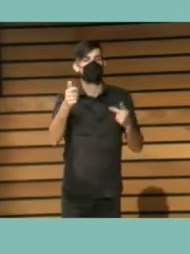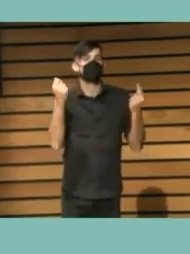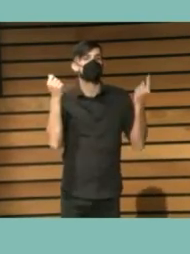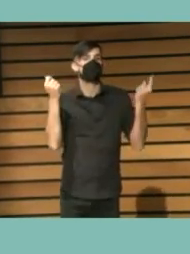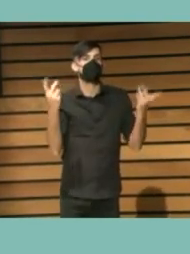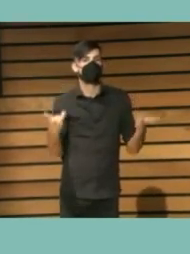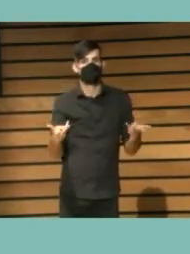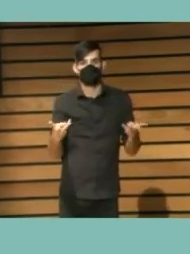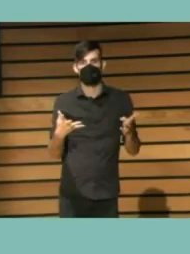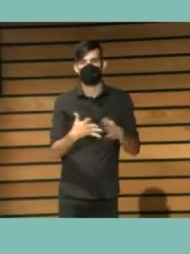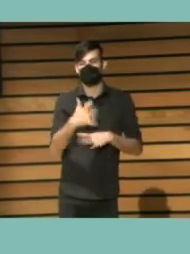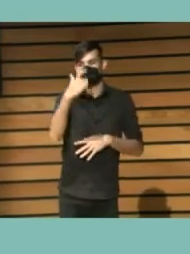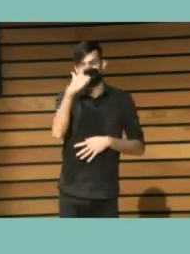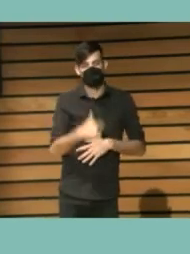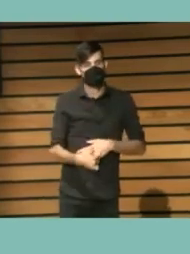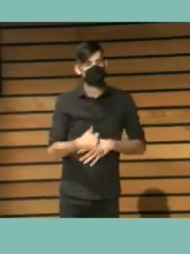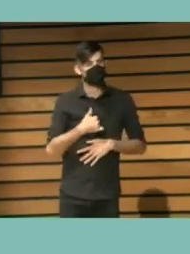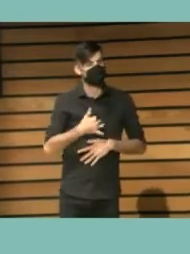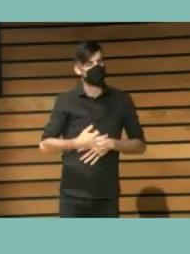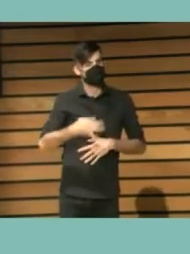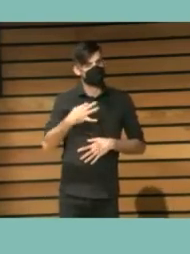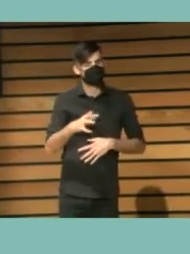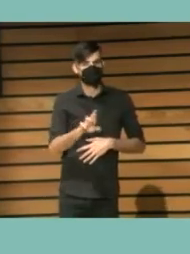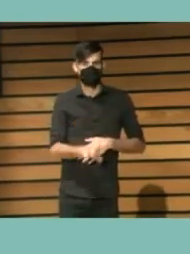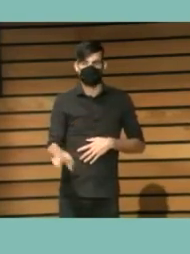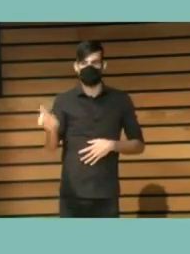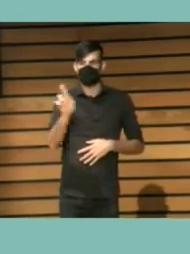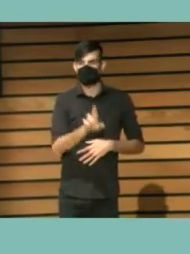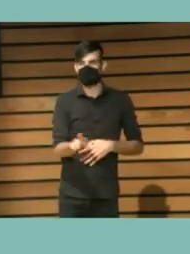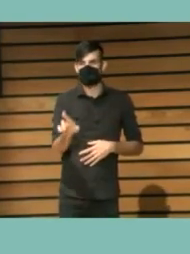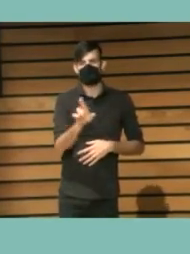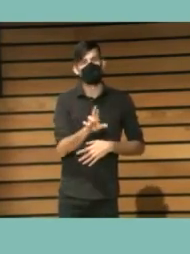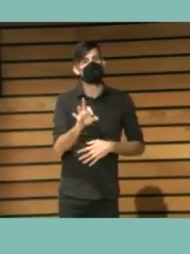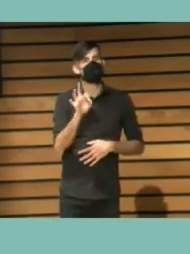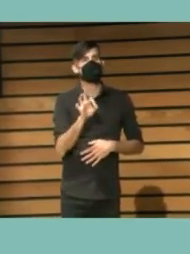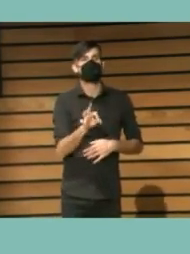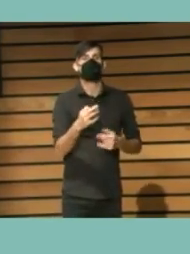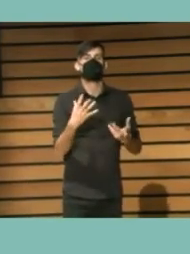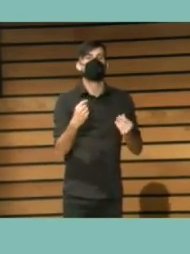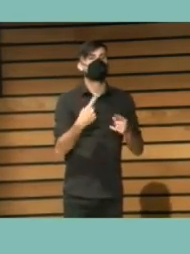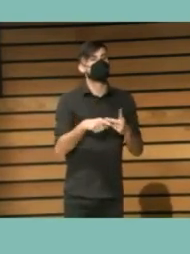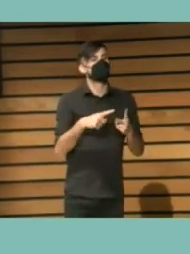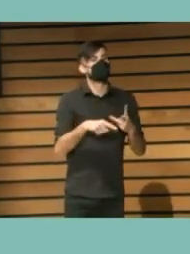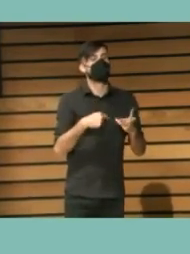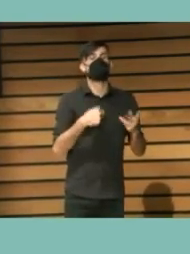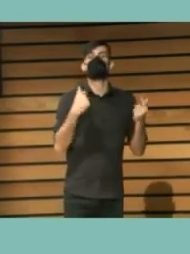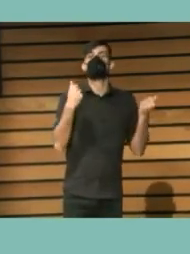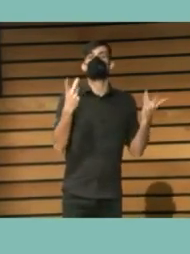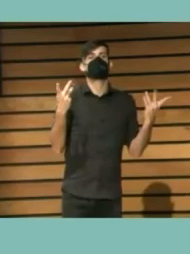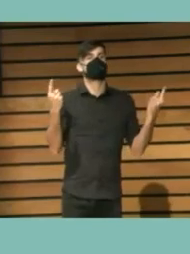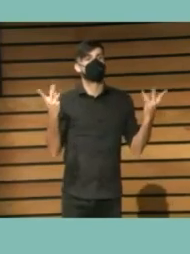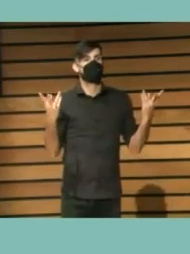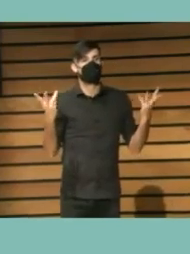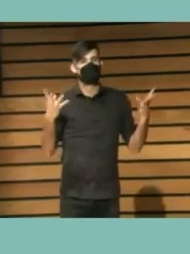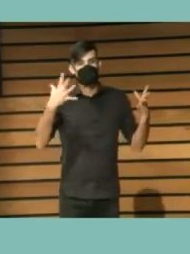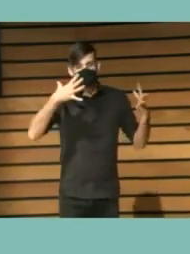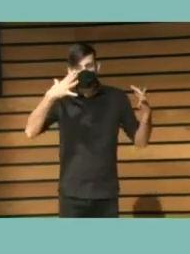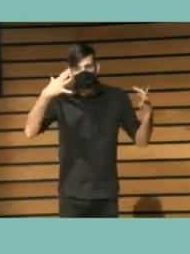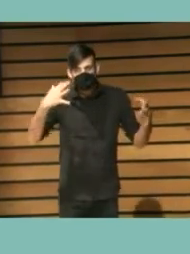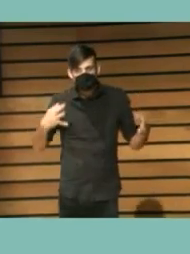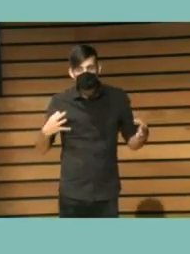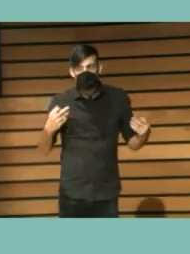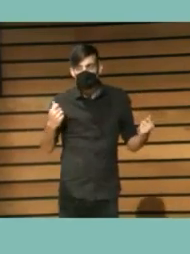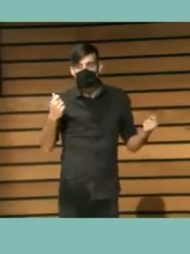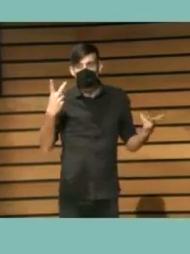yo soy muy redundante en eso, pero creo que nos llenamos la boca de a cuántos llegamos y no vemos a cuántos no